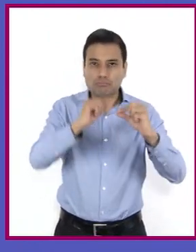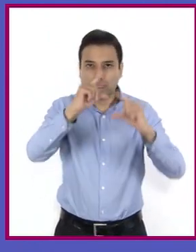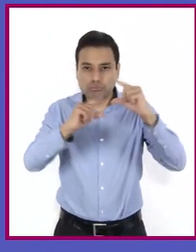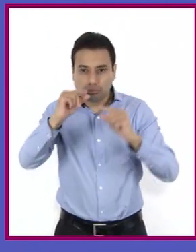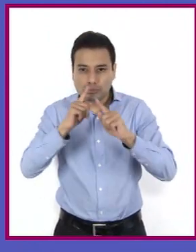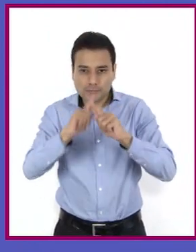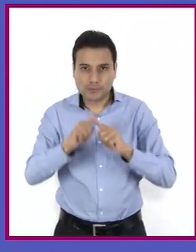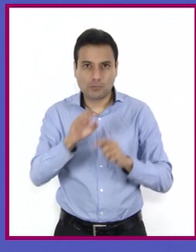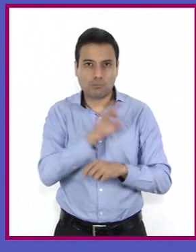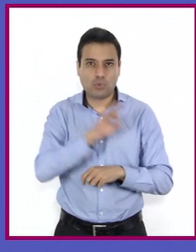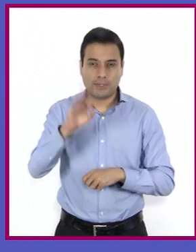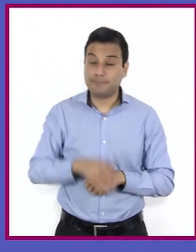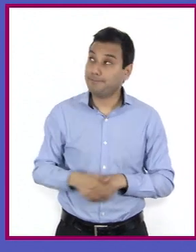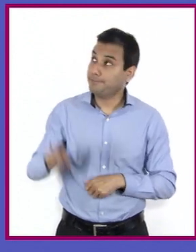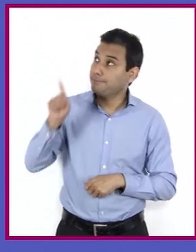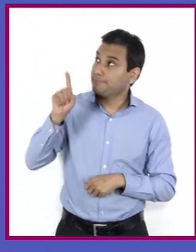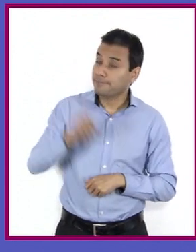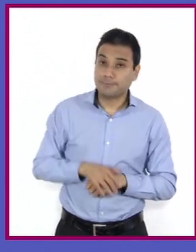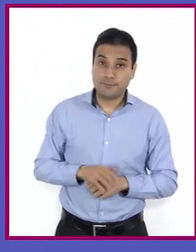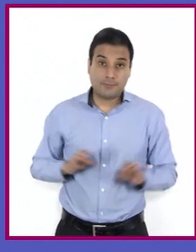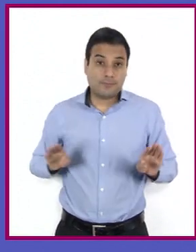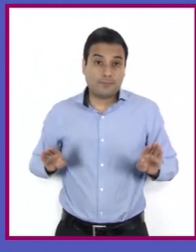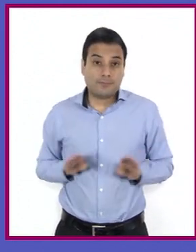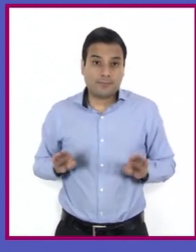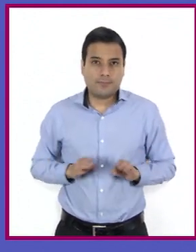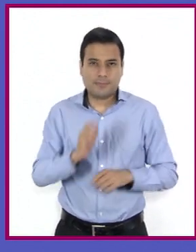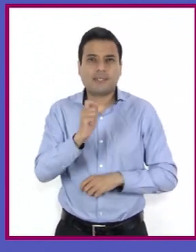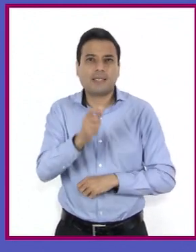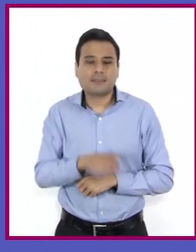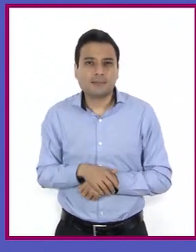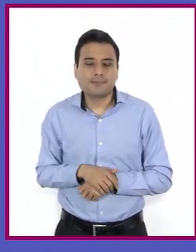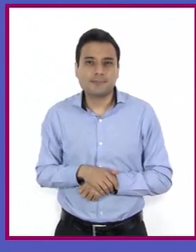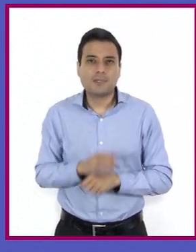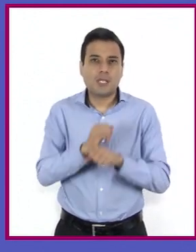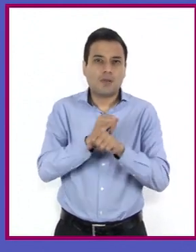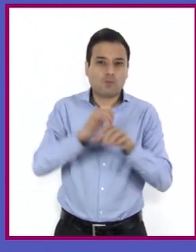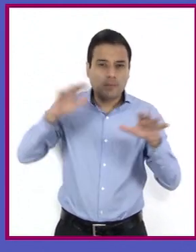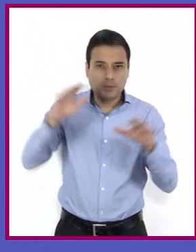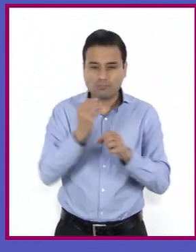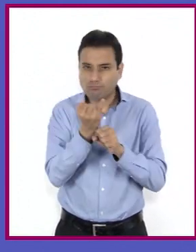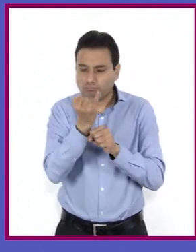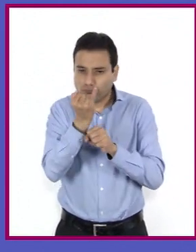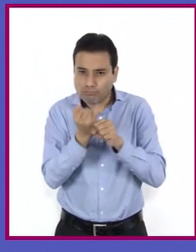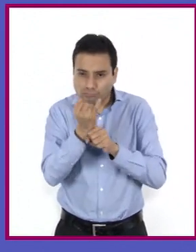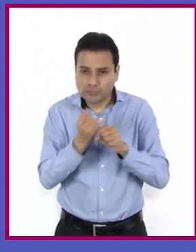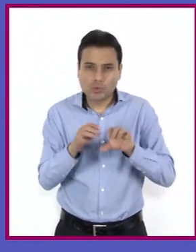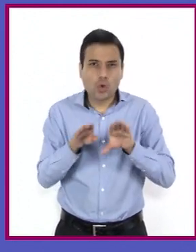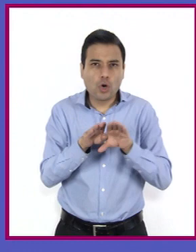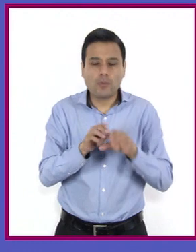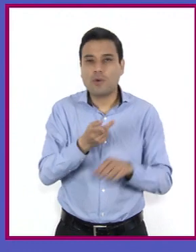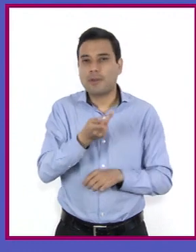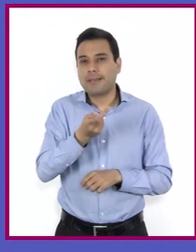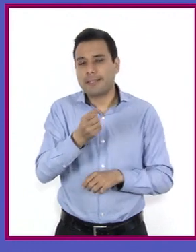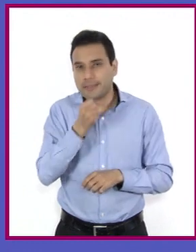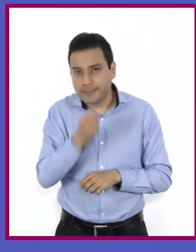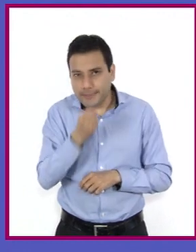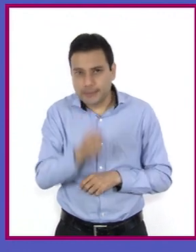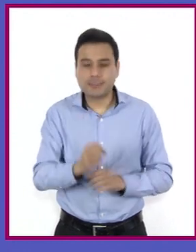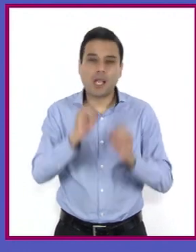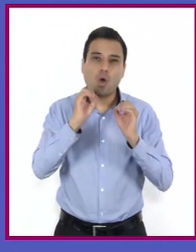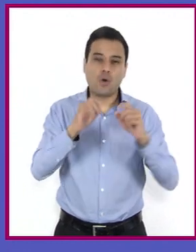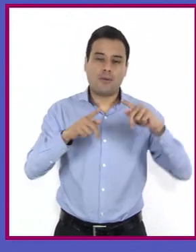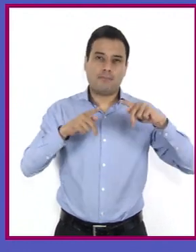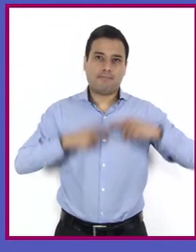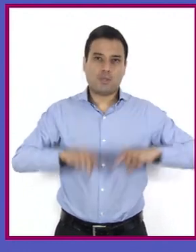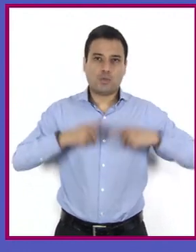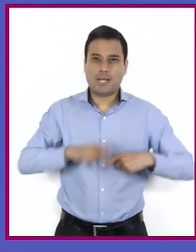nos permite interpretar información obtenida a través de recursos como la entrevista, analizar las